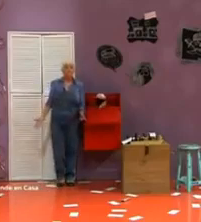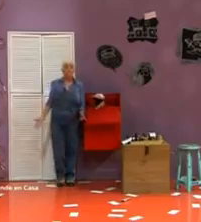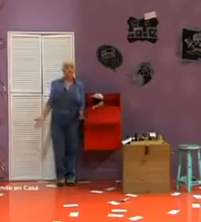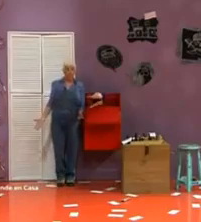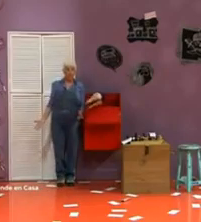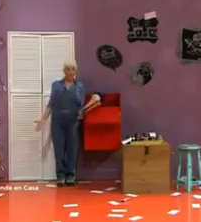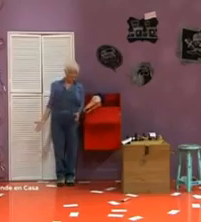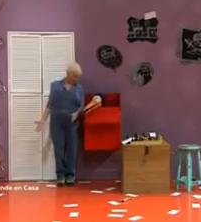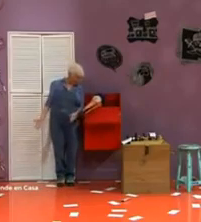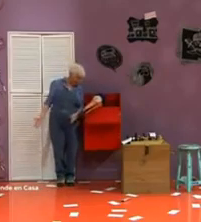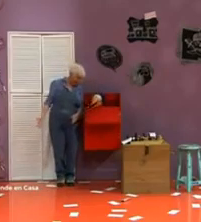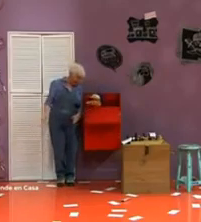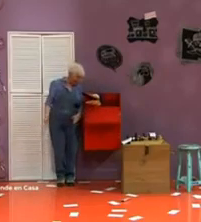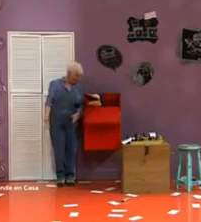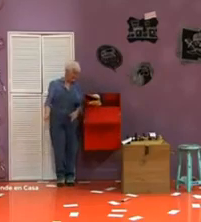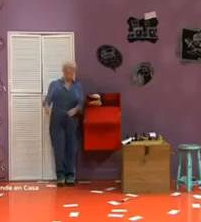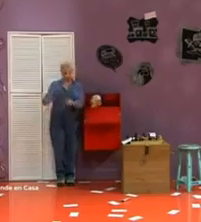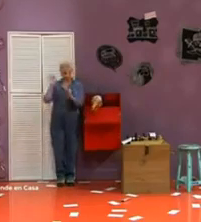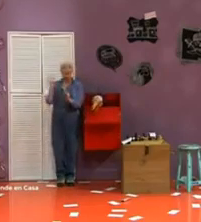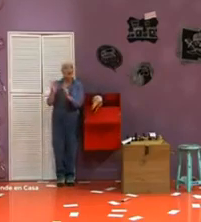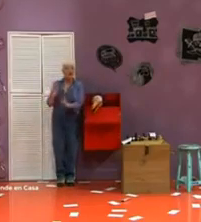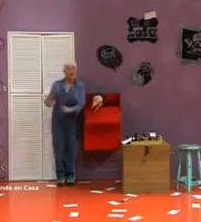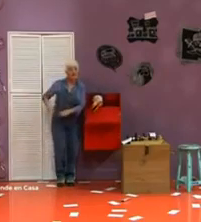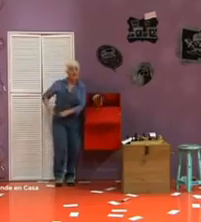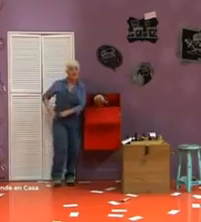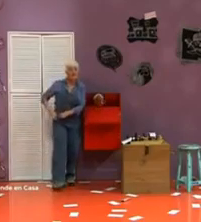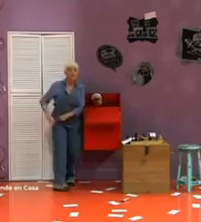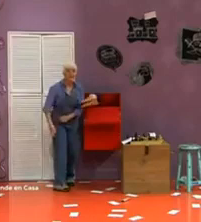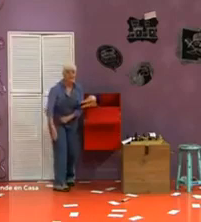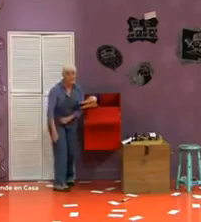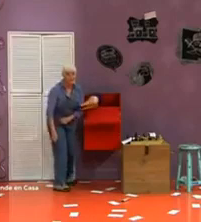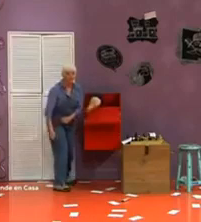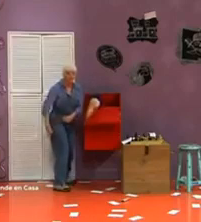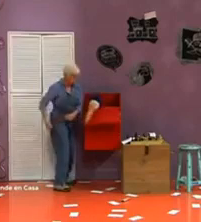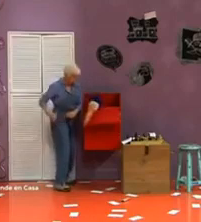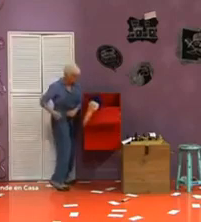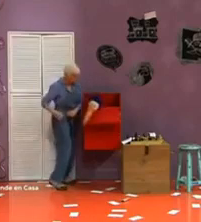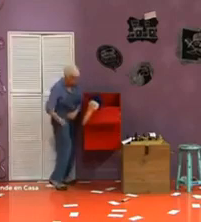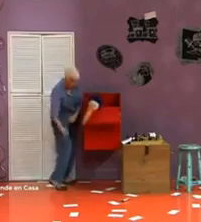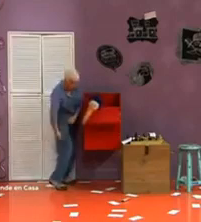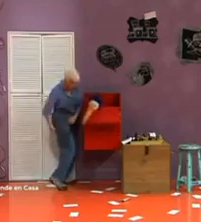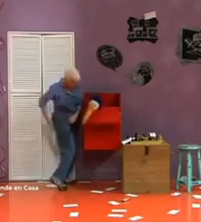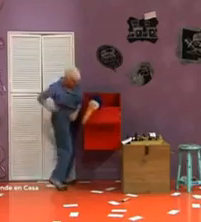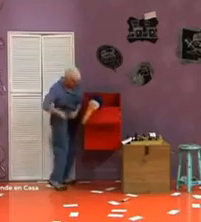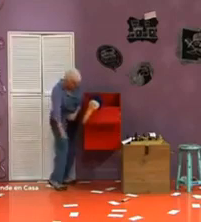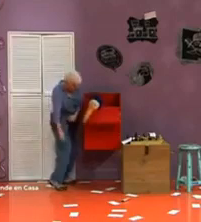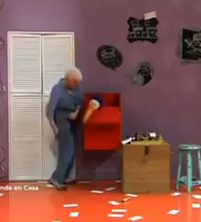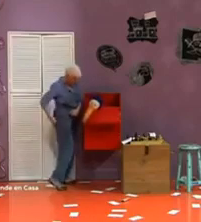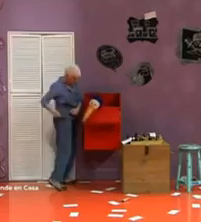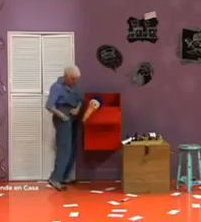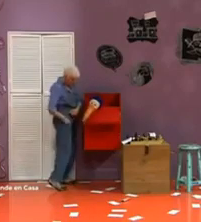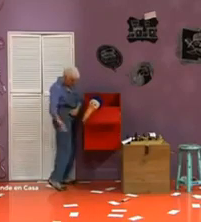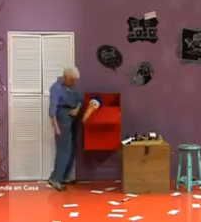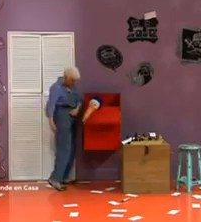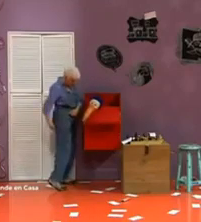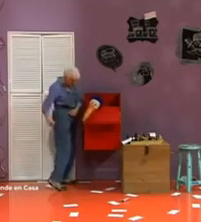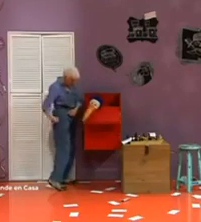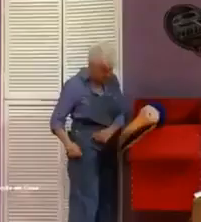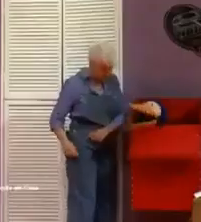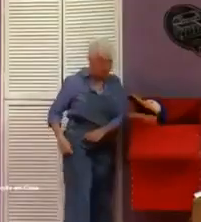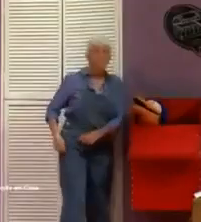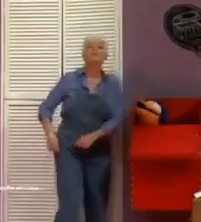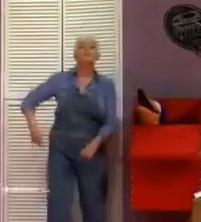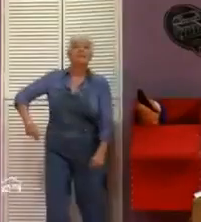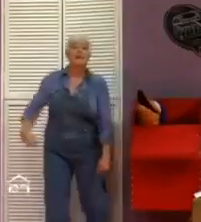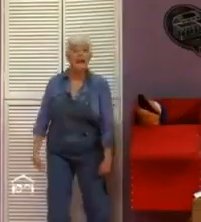en mi casa! ¿Verdad? ¡Sí! O colgarse un hilito como o una cadena como las que usaban los pachucos, ¿te